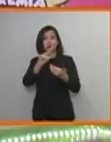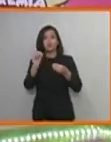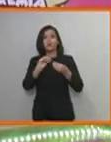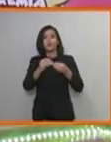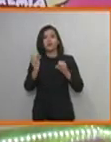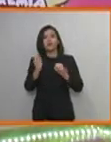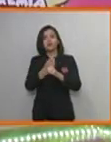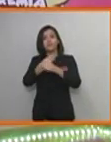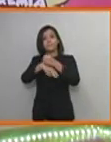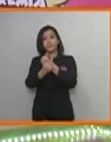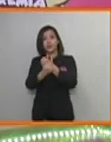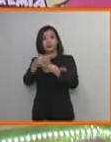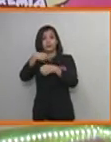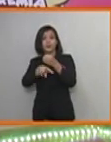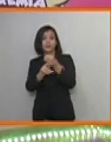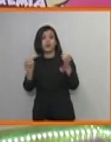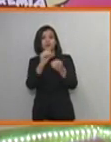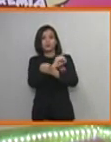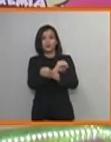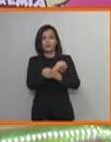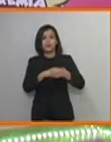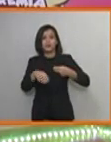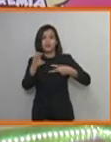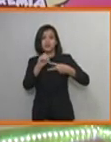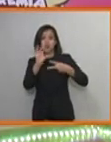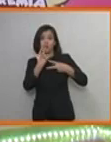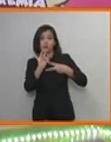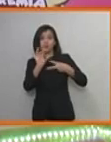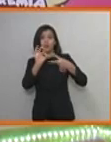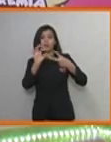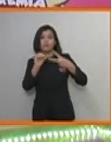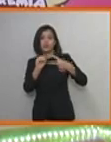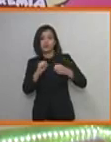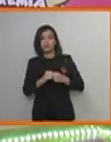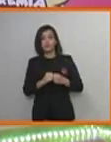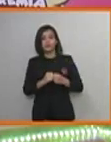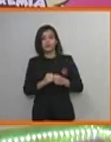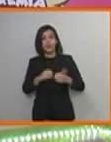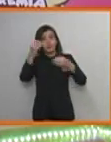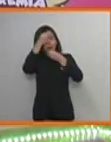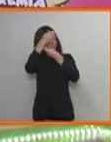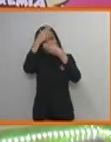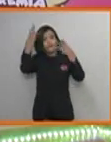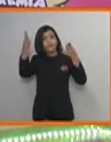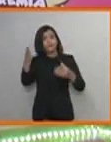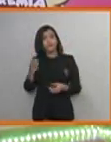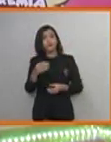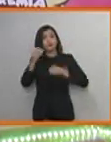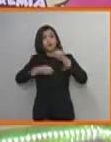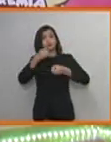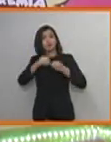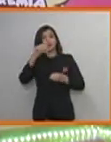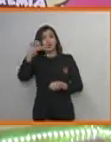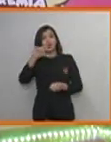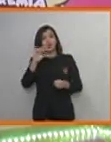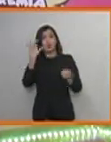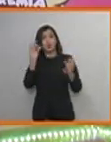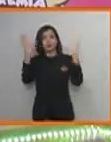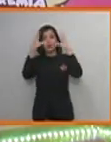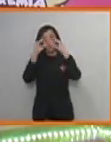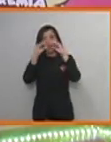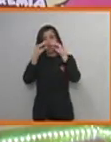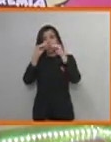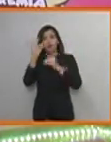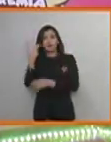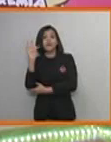los dos números ganadores en premiados y premiados mix son el 08 y el 90. Y te comento que el sorteo de las 8 de la noche de hoy será transmitido por